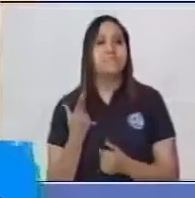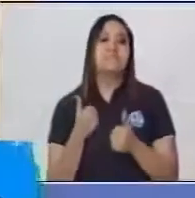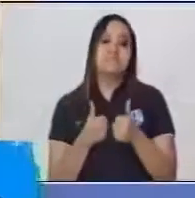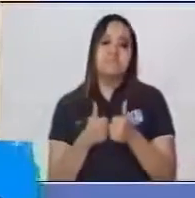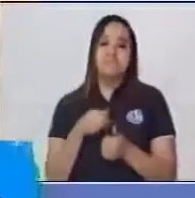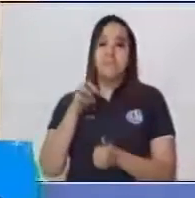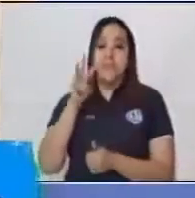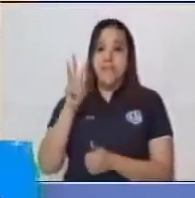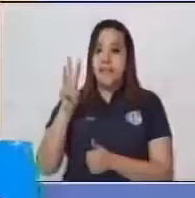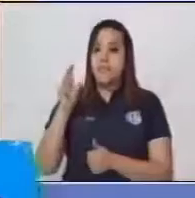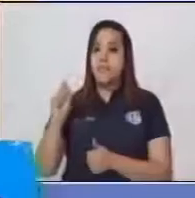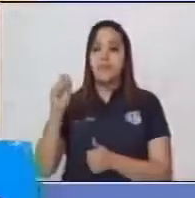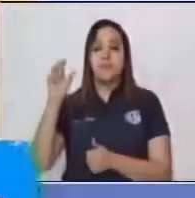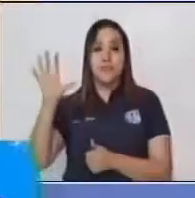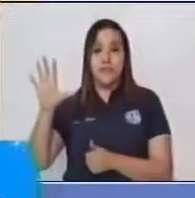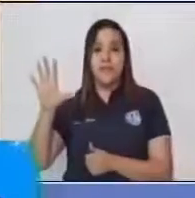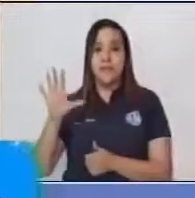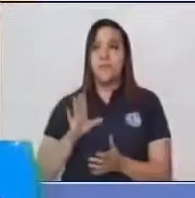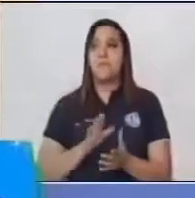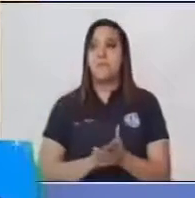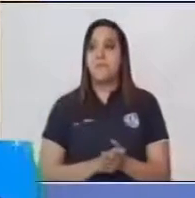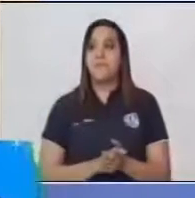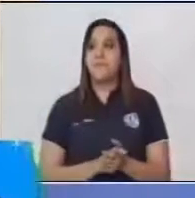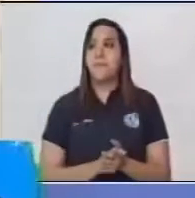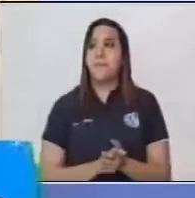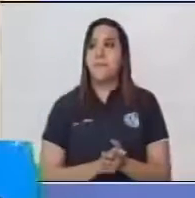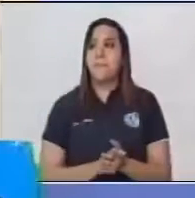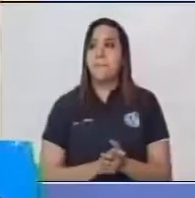Muy bien, 3.5.